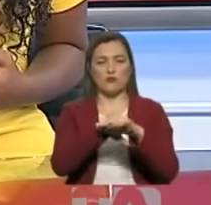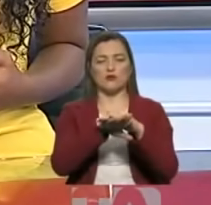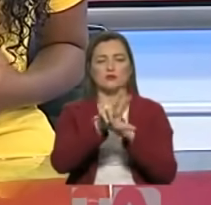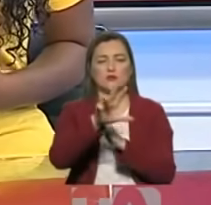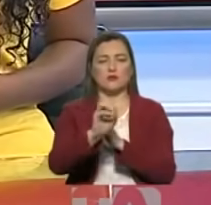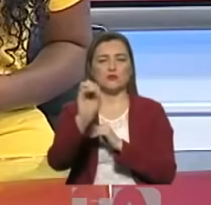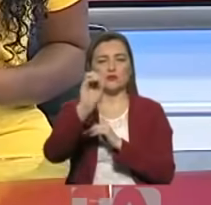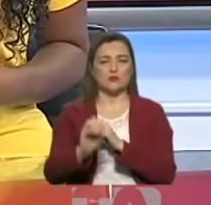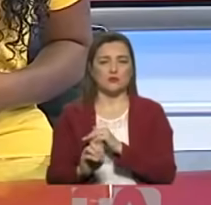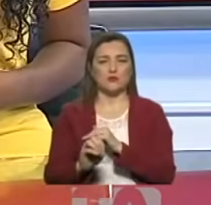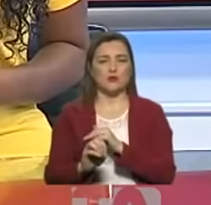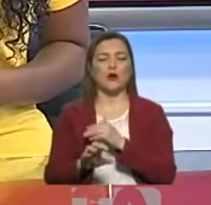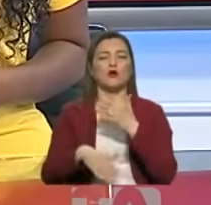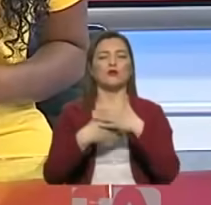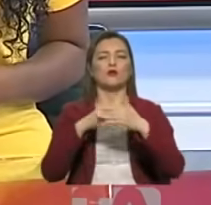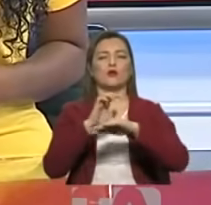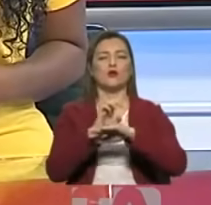todo el país habrá libre movilidad.